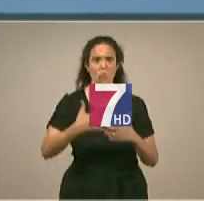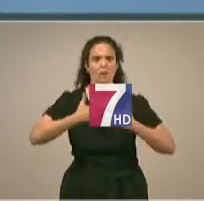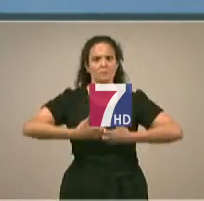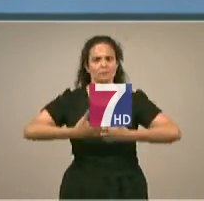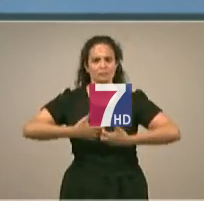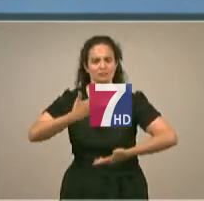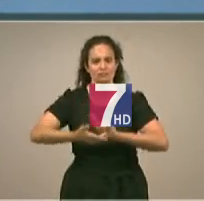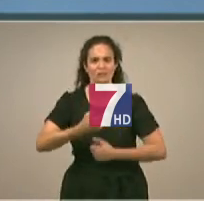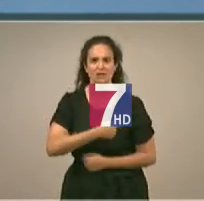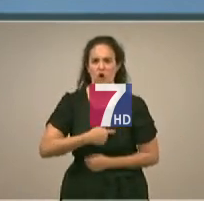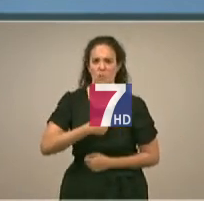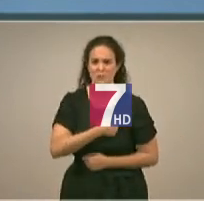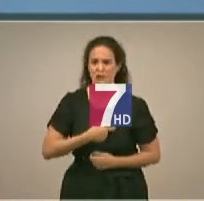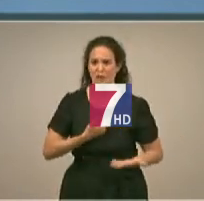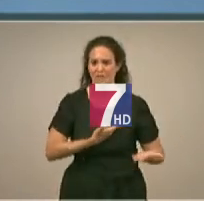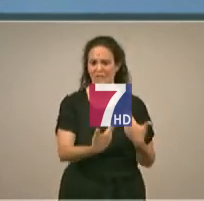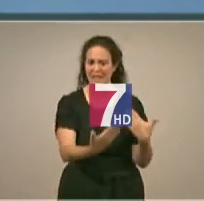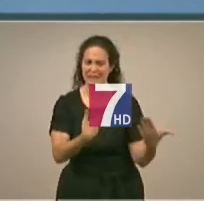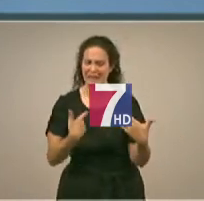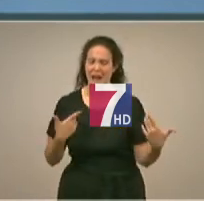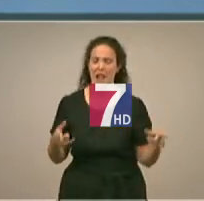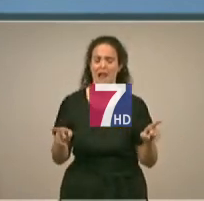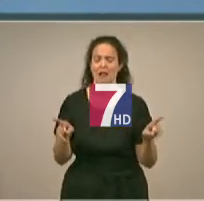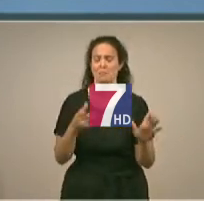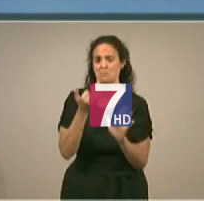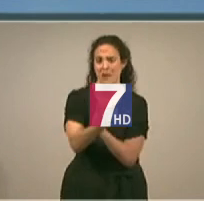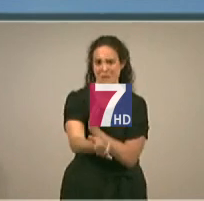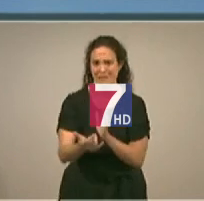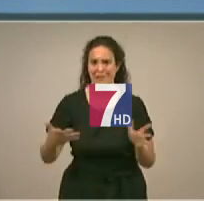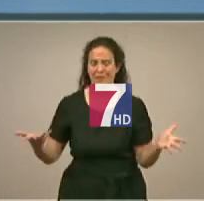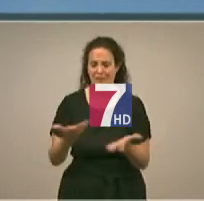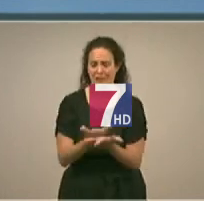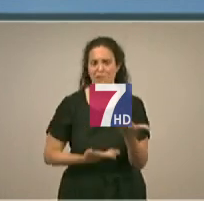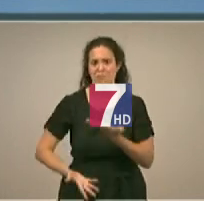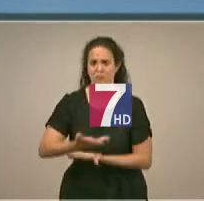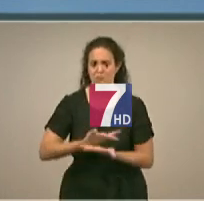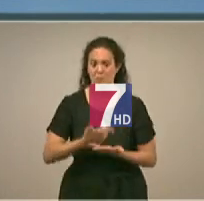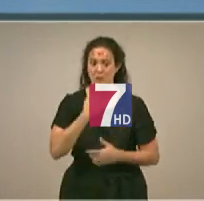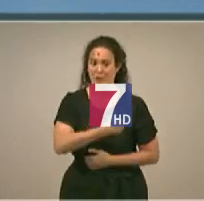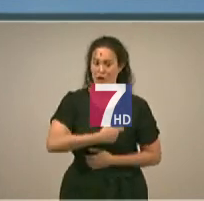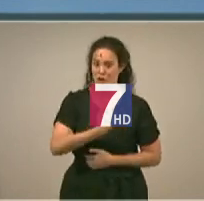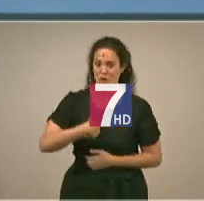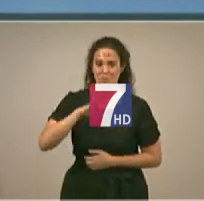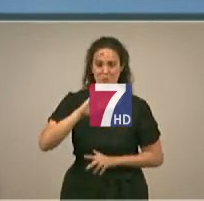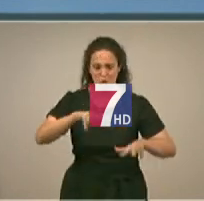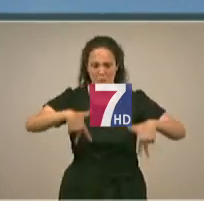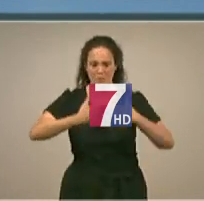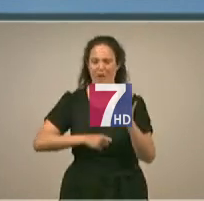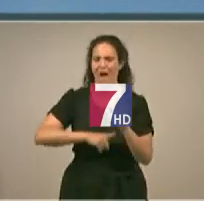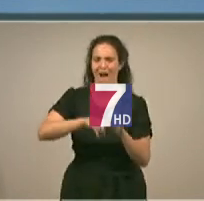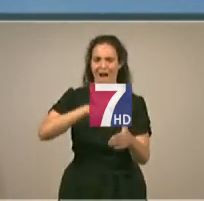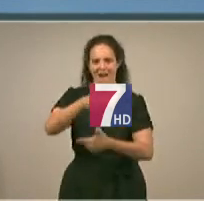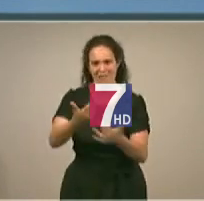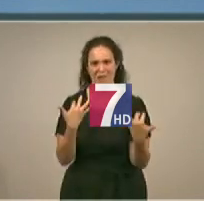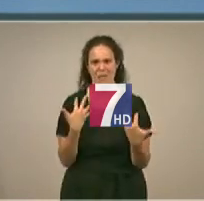marcha de la comisión bilateral permanente de cooperación que es esa comisión la que nos va a permitir avanzar con